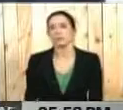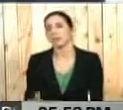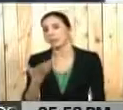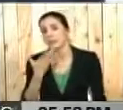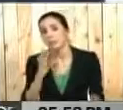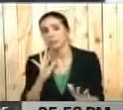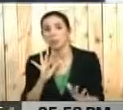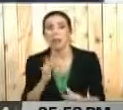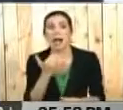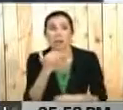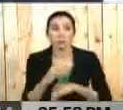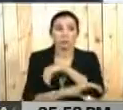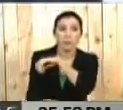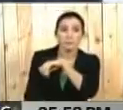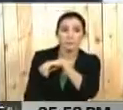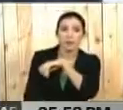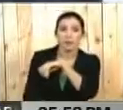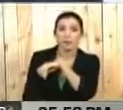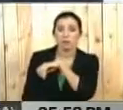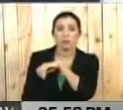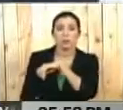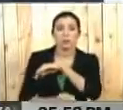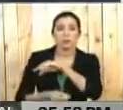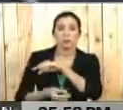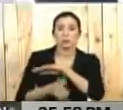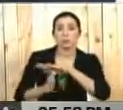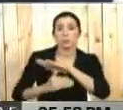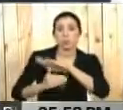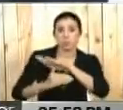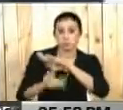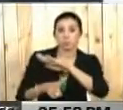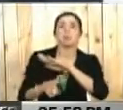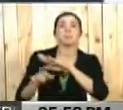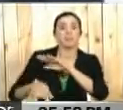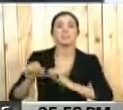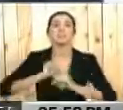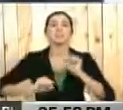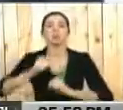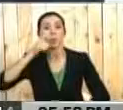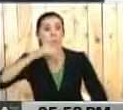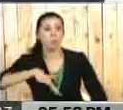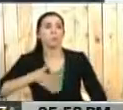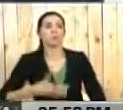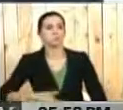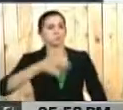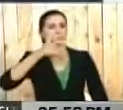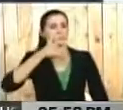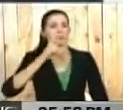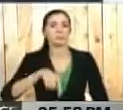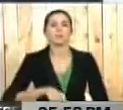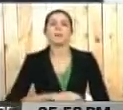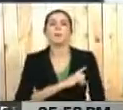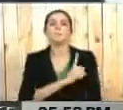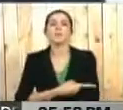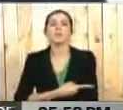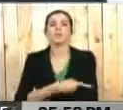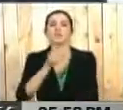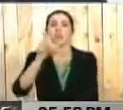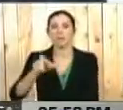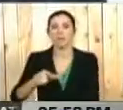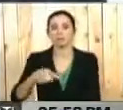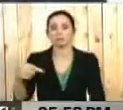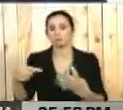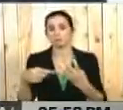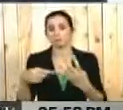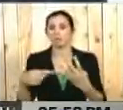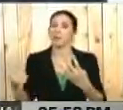hubiere, sino también está el Defensor del Pueblo, todo lo que es el poder ciudadano. Pero además está la